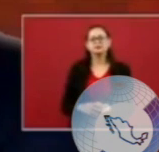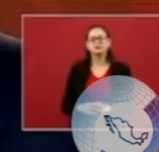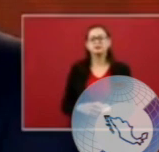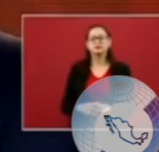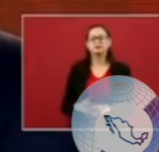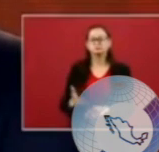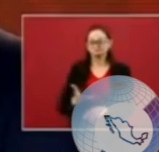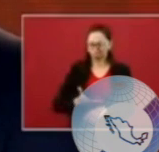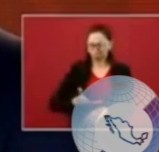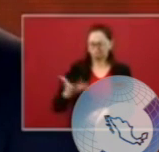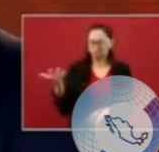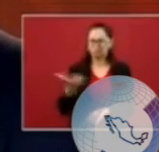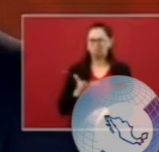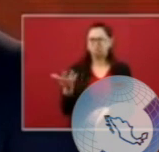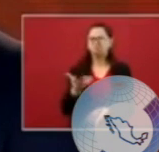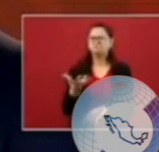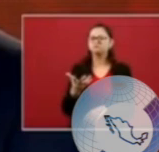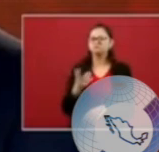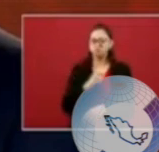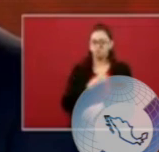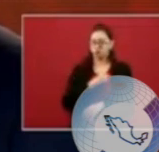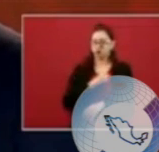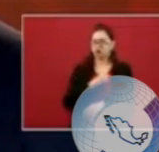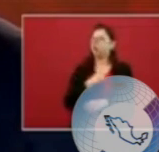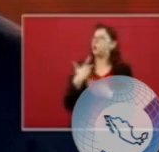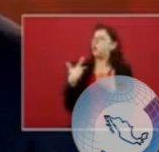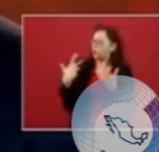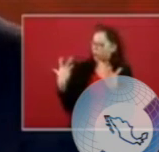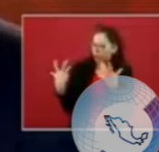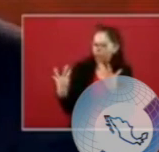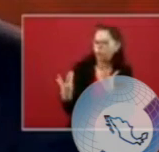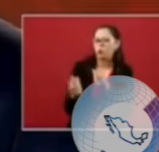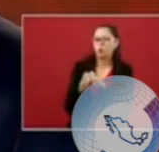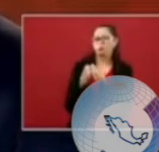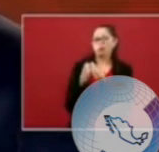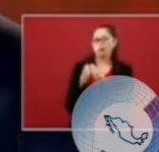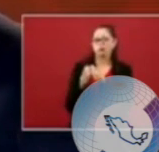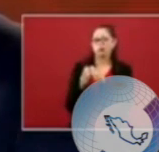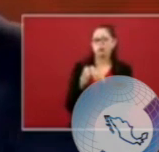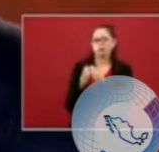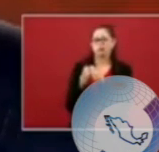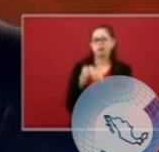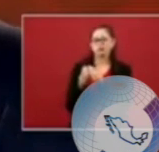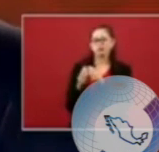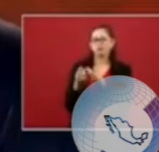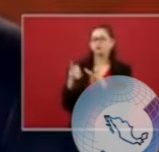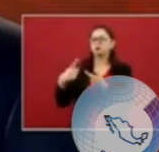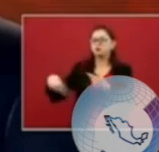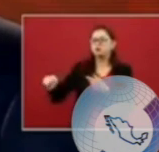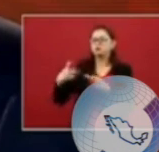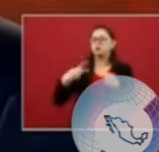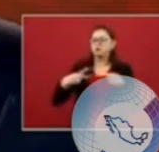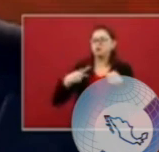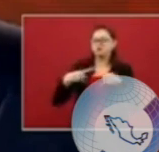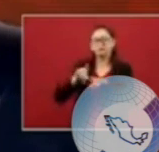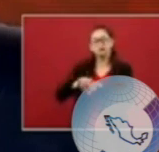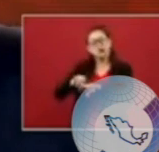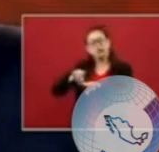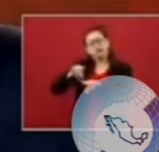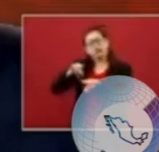manera conjunta, los que hicieron las colas, los que